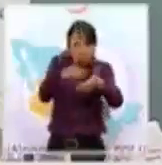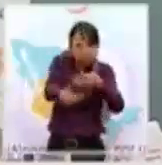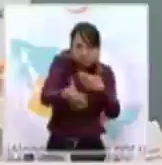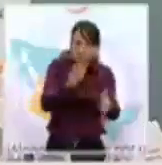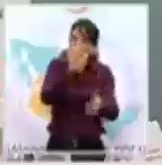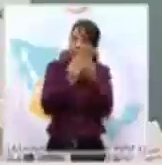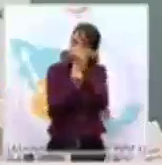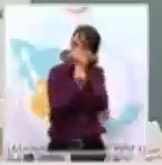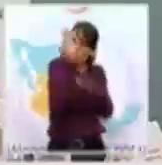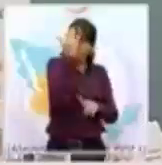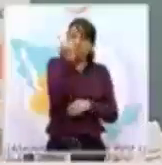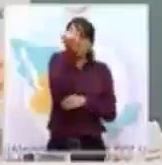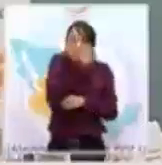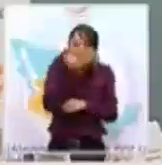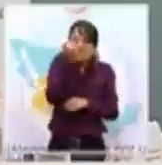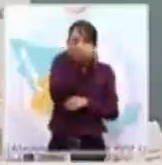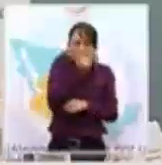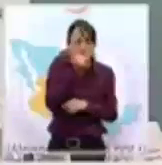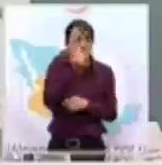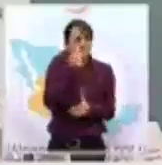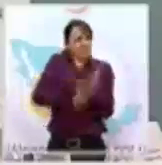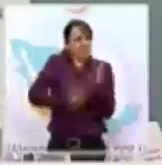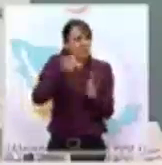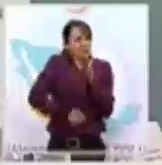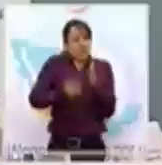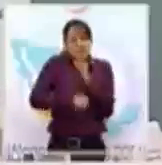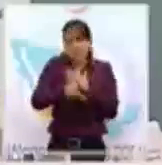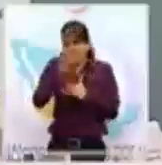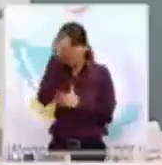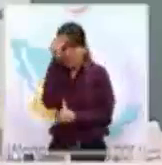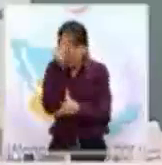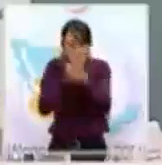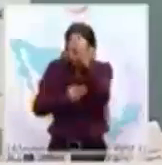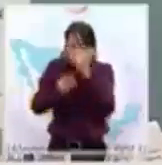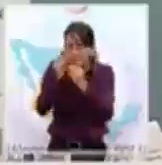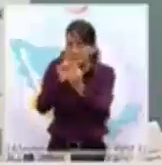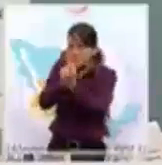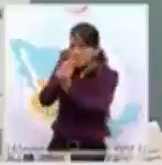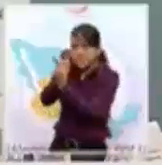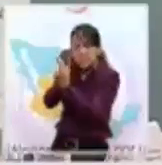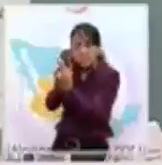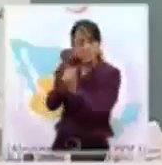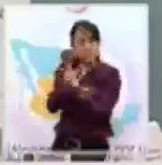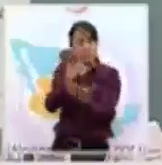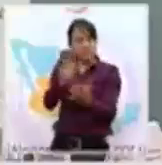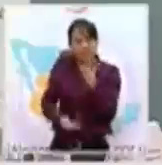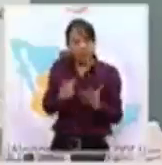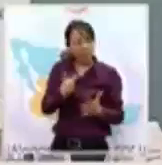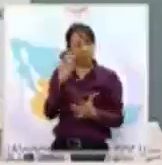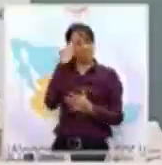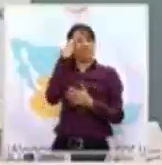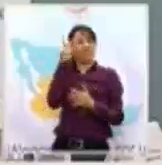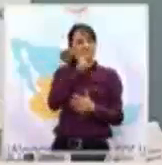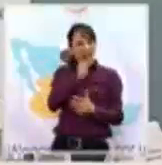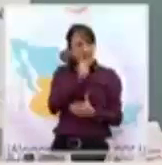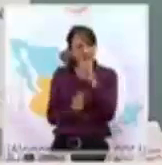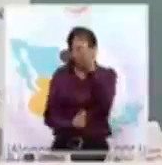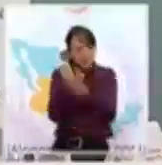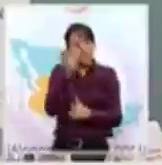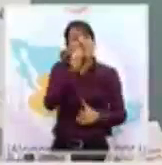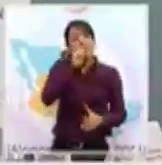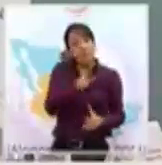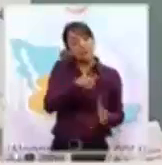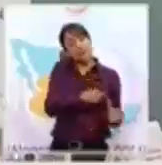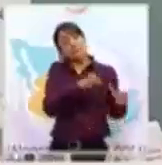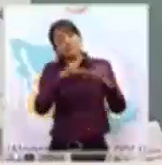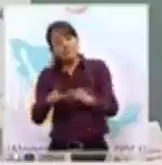que aprenderse para la socialización cotidiana. Segundo, está el tema de la ciudadanía, al que ya hice una